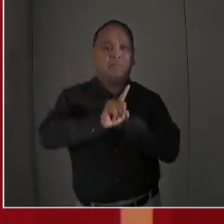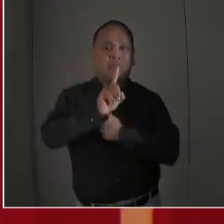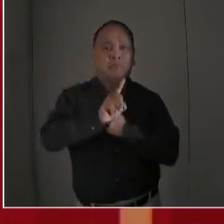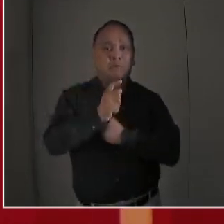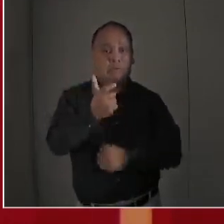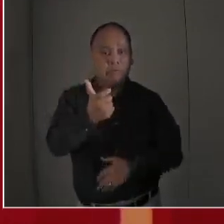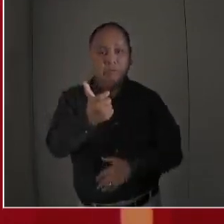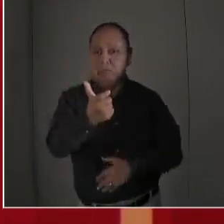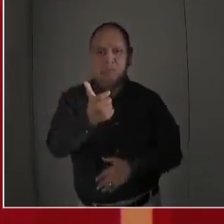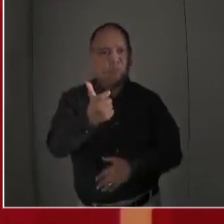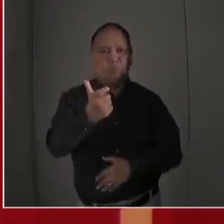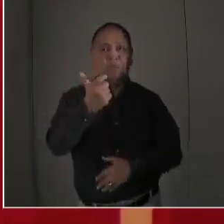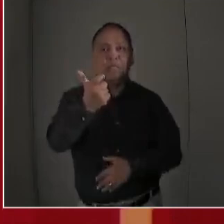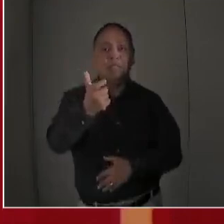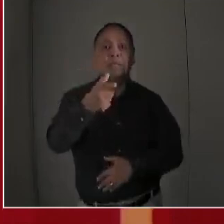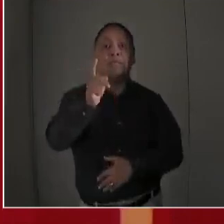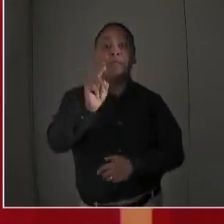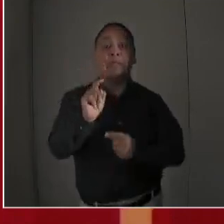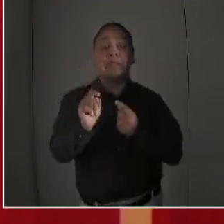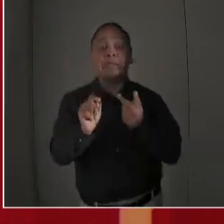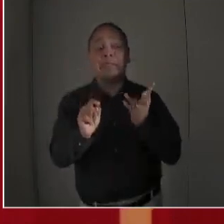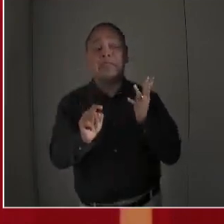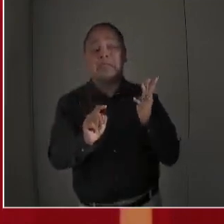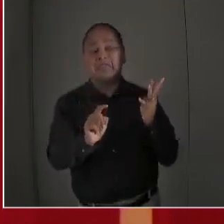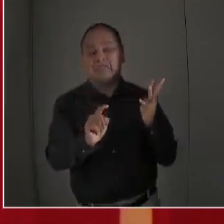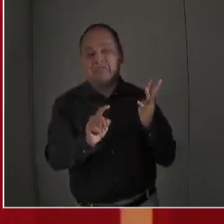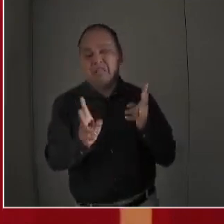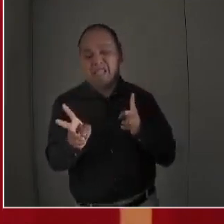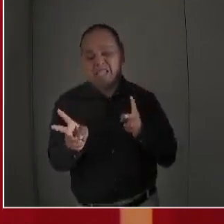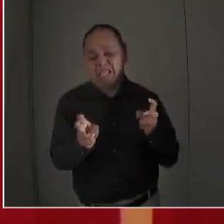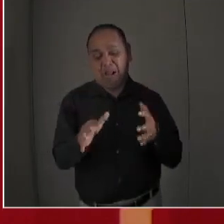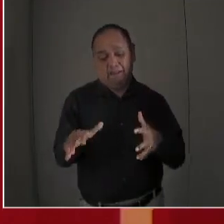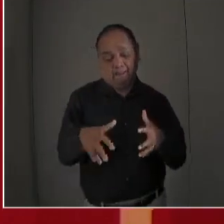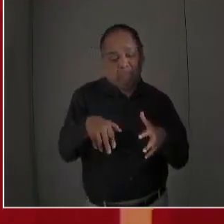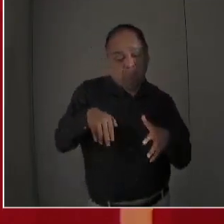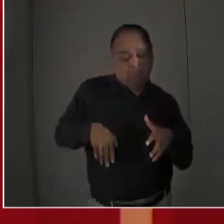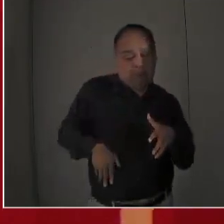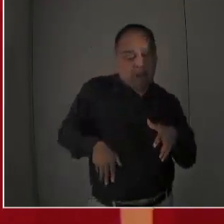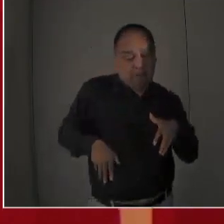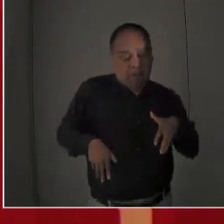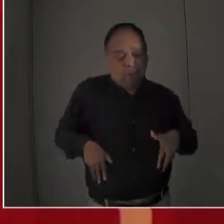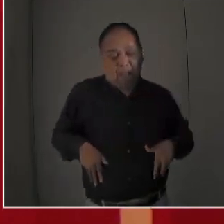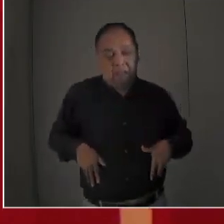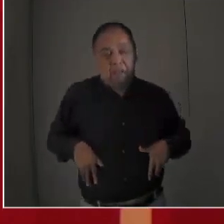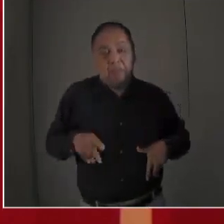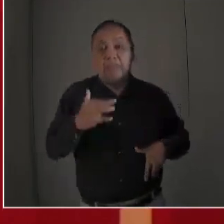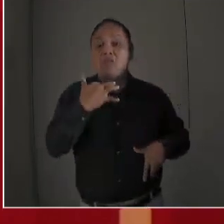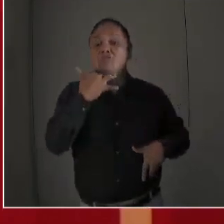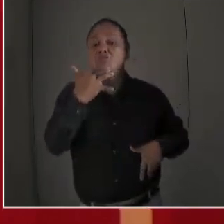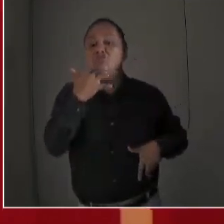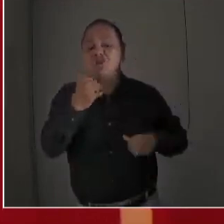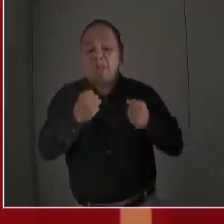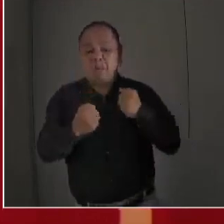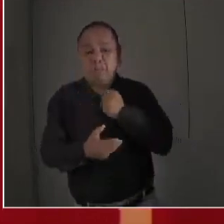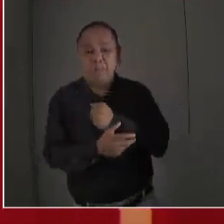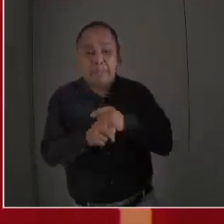había, sino que se lo robaban todo, que si eliminábamos la corrupción,